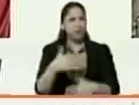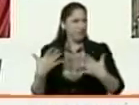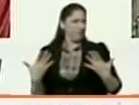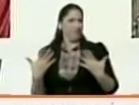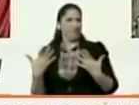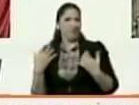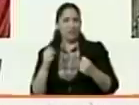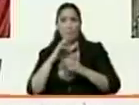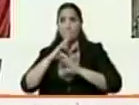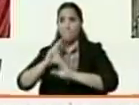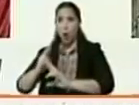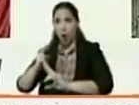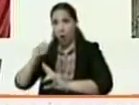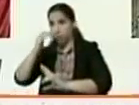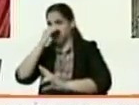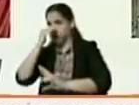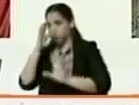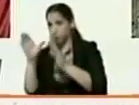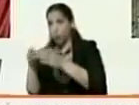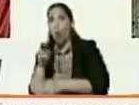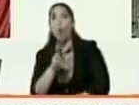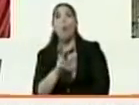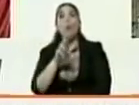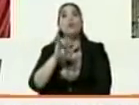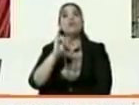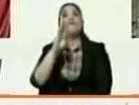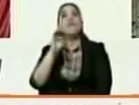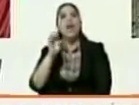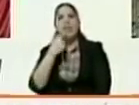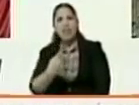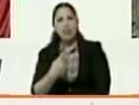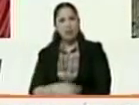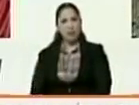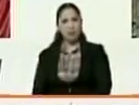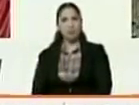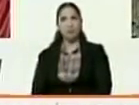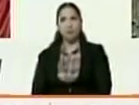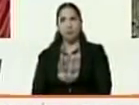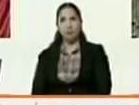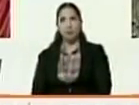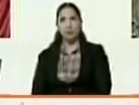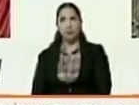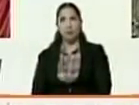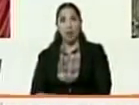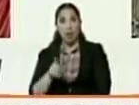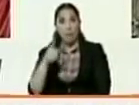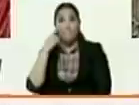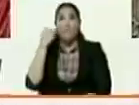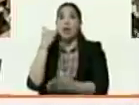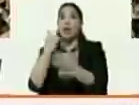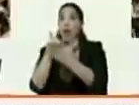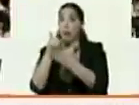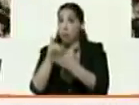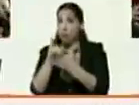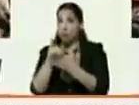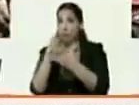Y responde el narcoparaco Uribe y dice, esto es para que veamos el